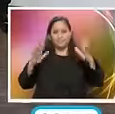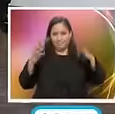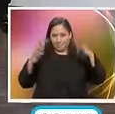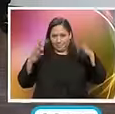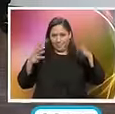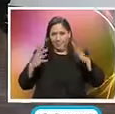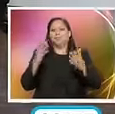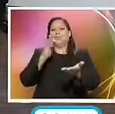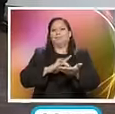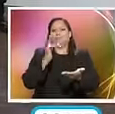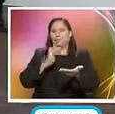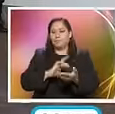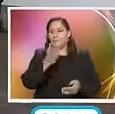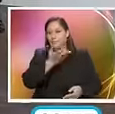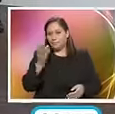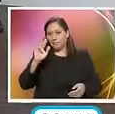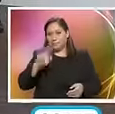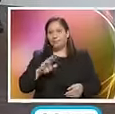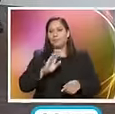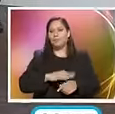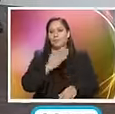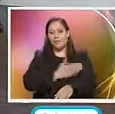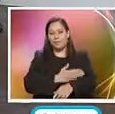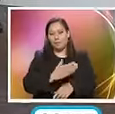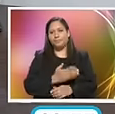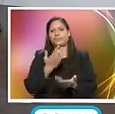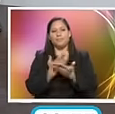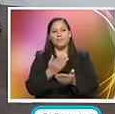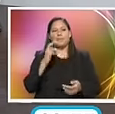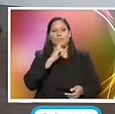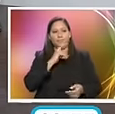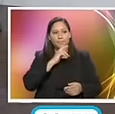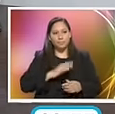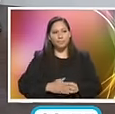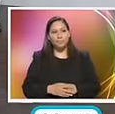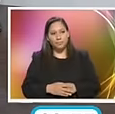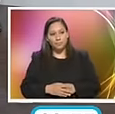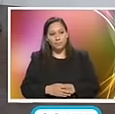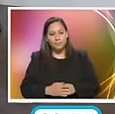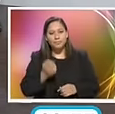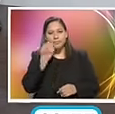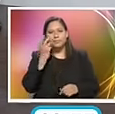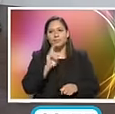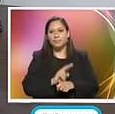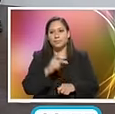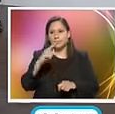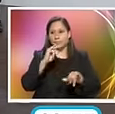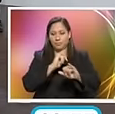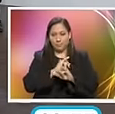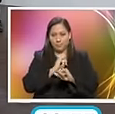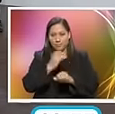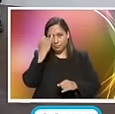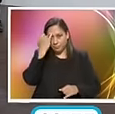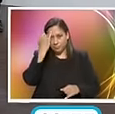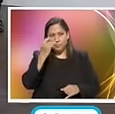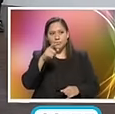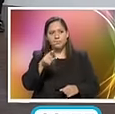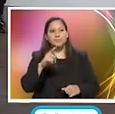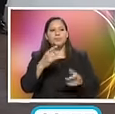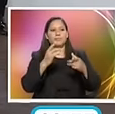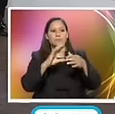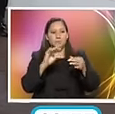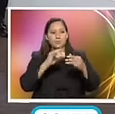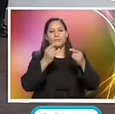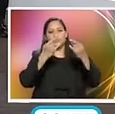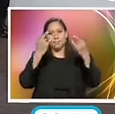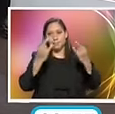Gracias, gracias. Gracias a ustedes de verdad por acompañarnos. Esperamos muy pronto y queremos estar al pendiente de sus redes sociales. Ahí me imagino que van a estar contando todos